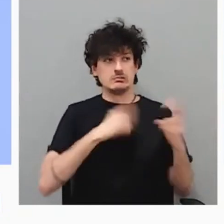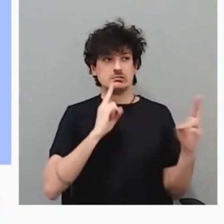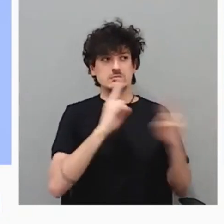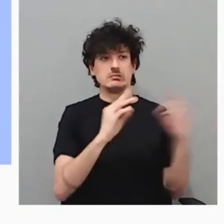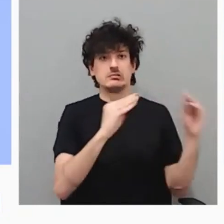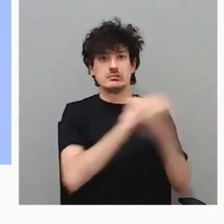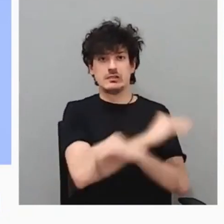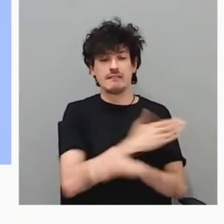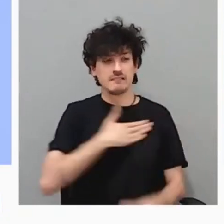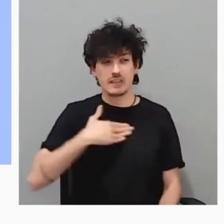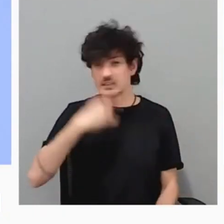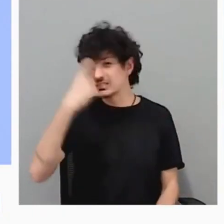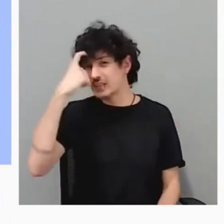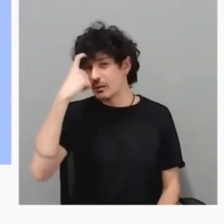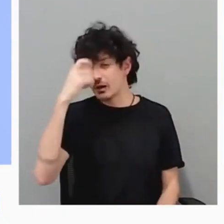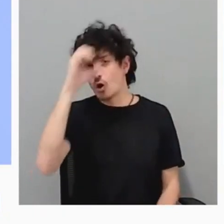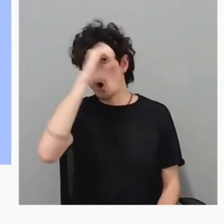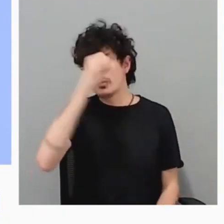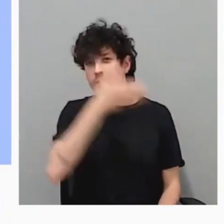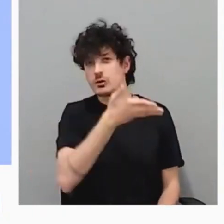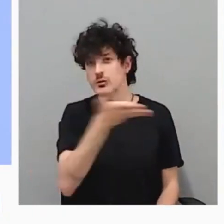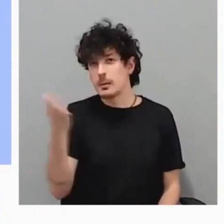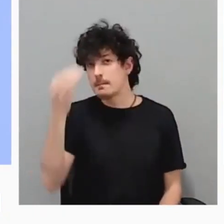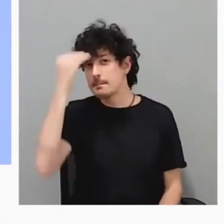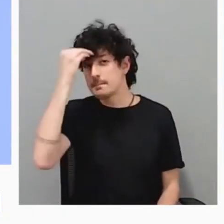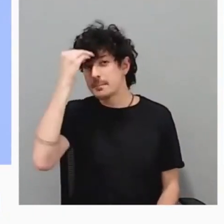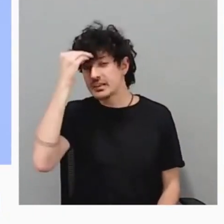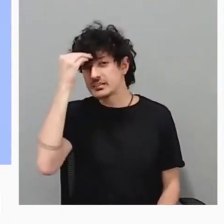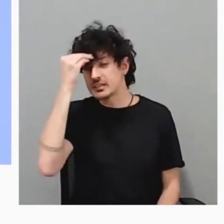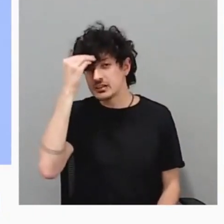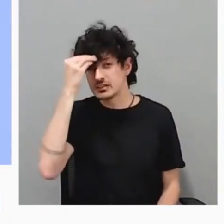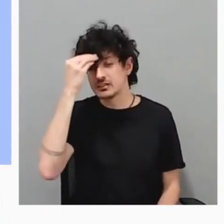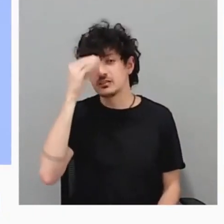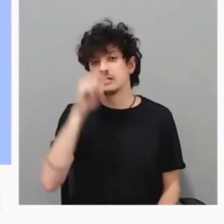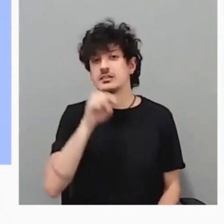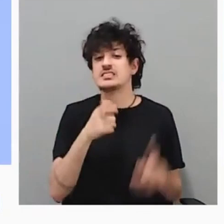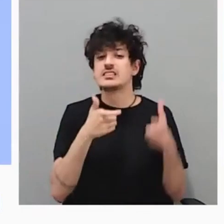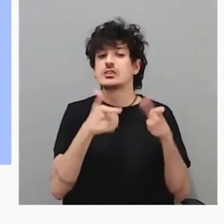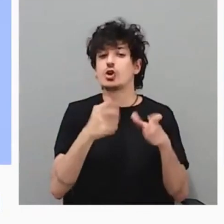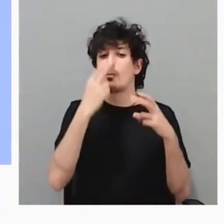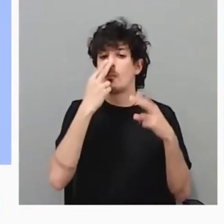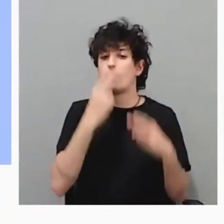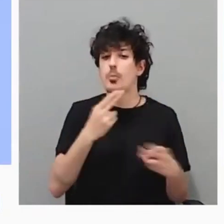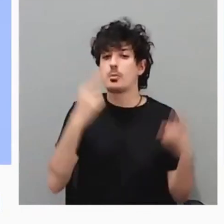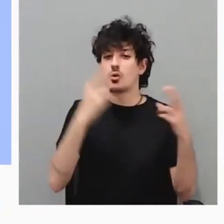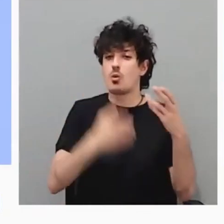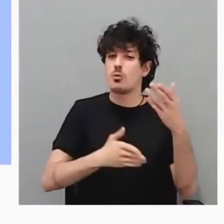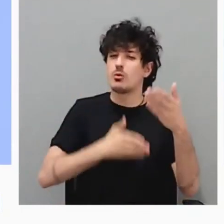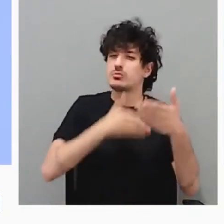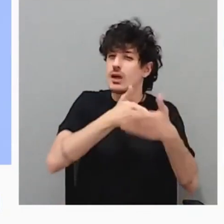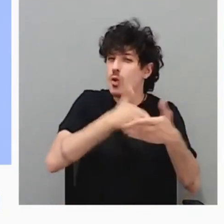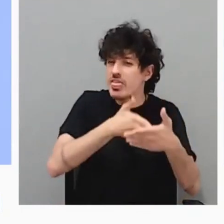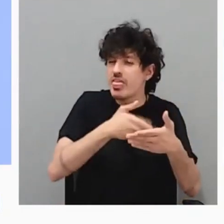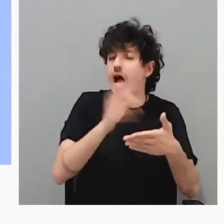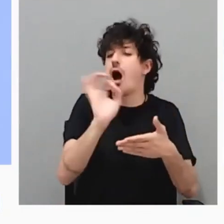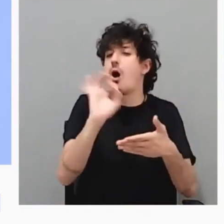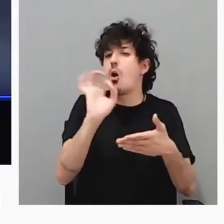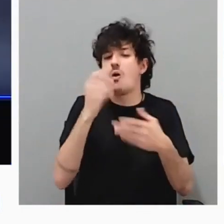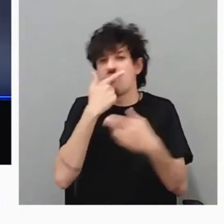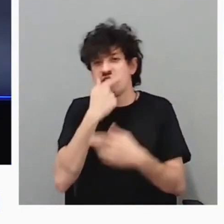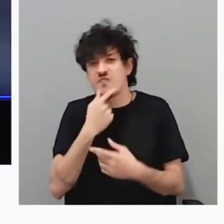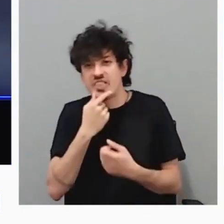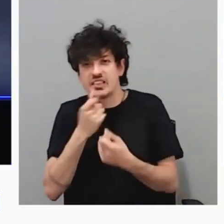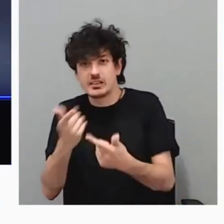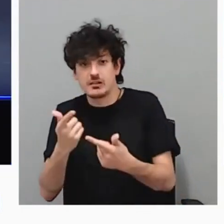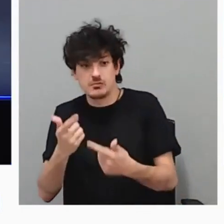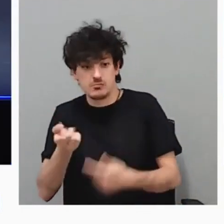ahí. ¿Pensáis que podría facilitar o que facilita o que obstaculiza? ¿Cuál es vuestra experiencia ahí? Nosotros, en nuestro caso, al principio nos